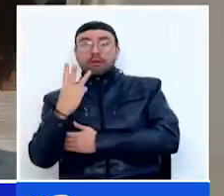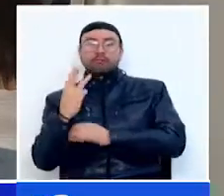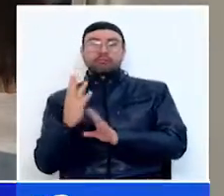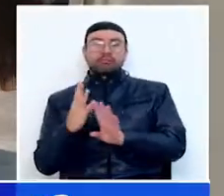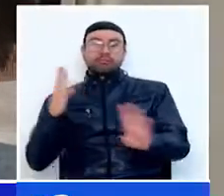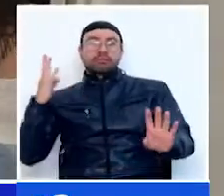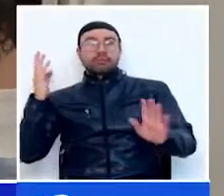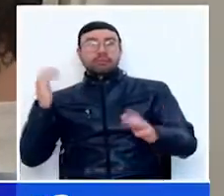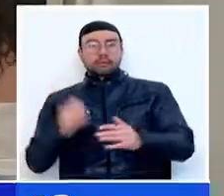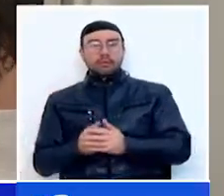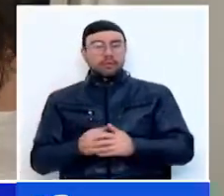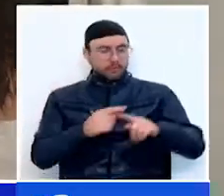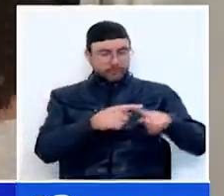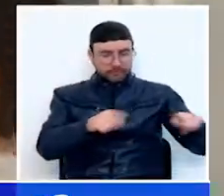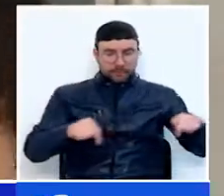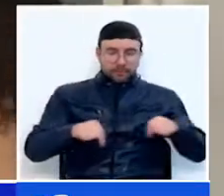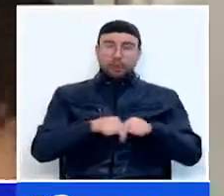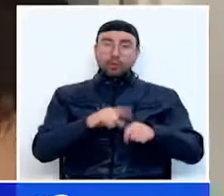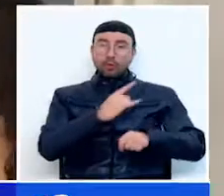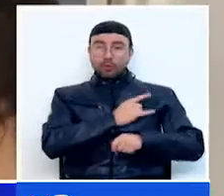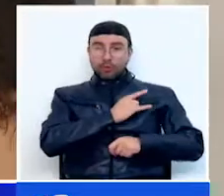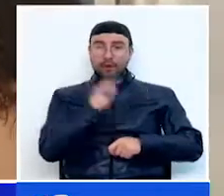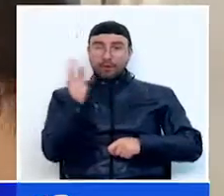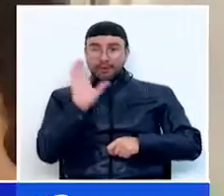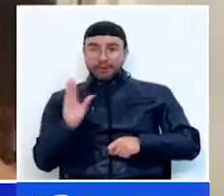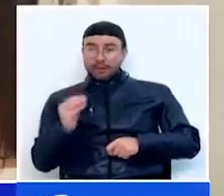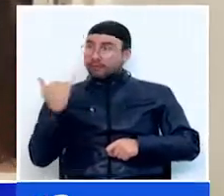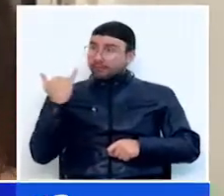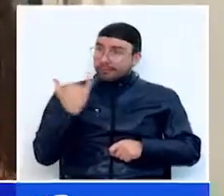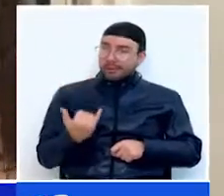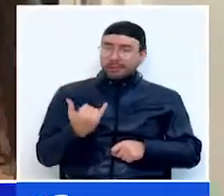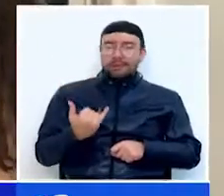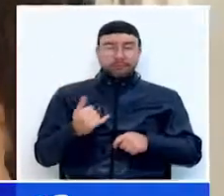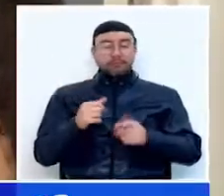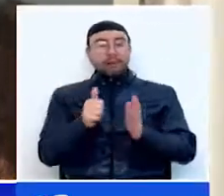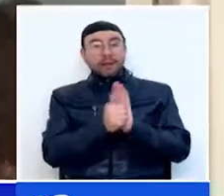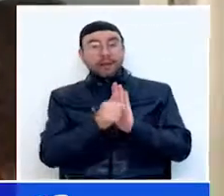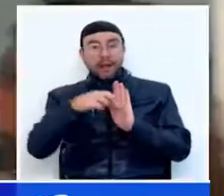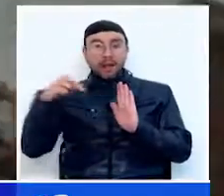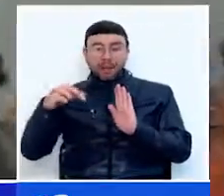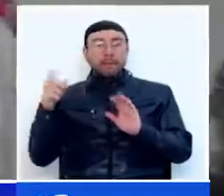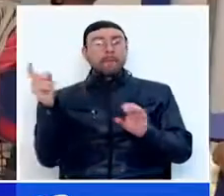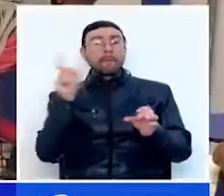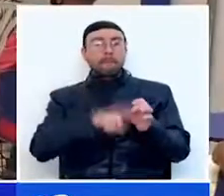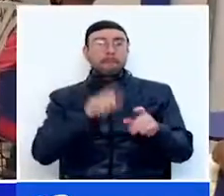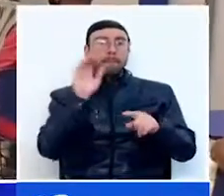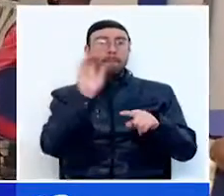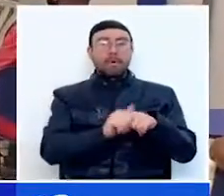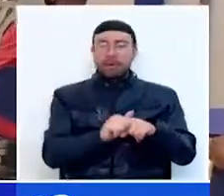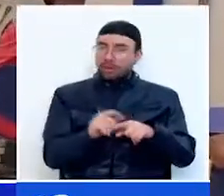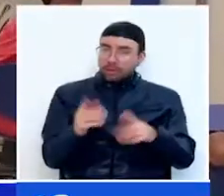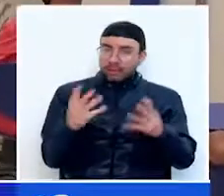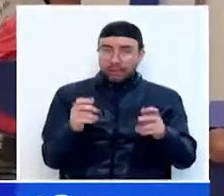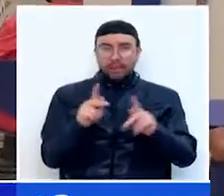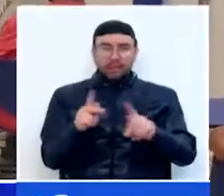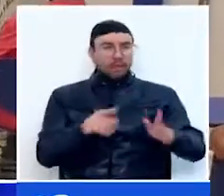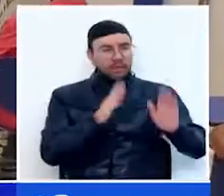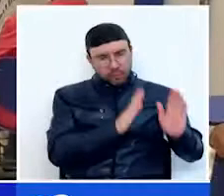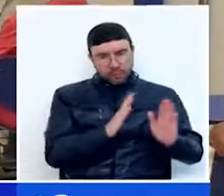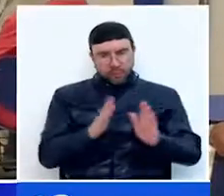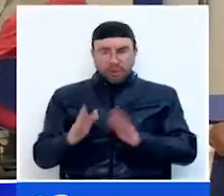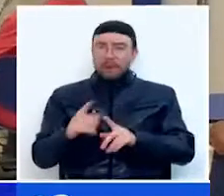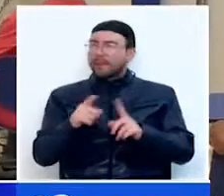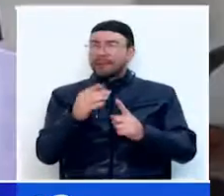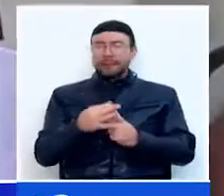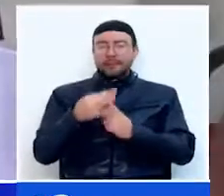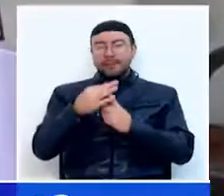de vacunación de la Universidad del Quindío recientemente tuvo que habilitar un aplicativo para agendar. De esta forma espera que la gente se organice, pero que sobre todo